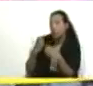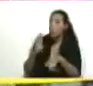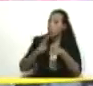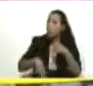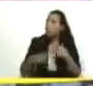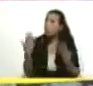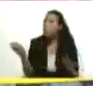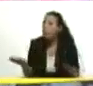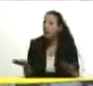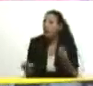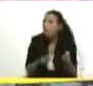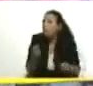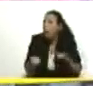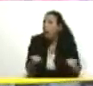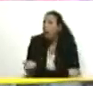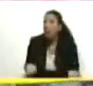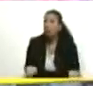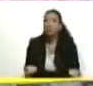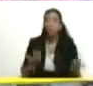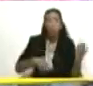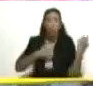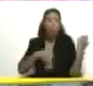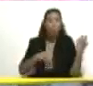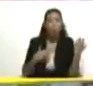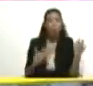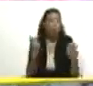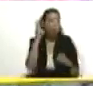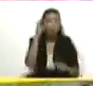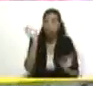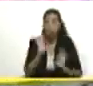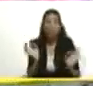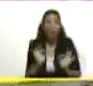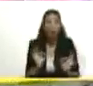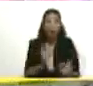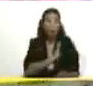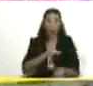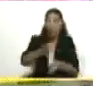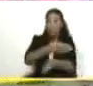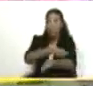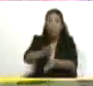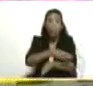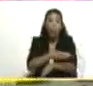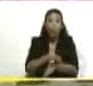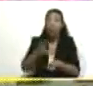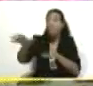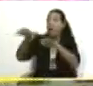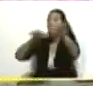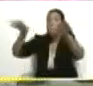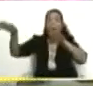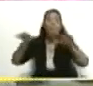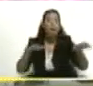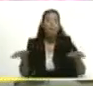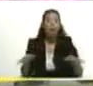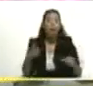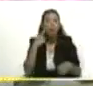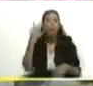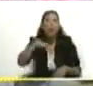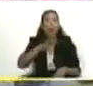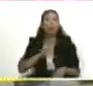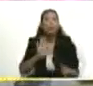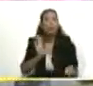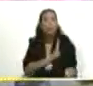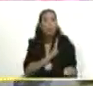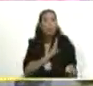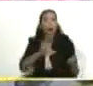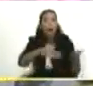Últimamente, entonces nuestros ritmos y nuestros cantos no se escuchan. Montan tarimas por aquí, por allá. ¿Y dónde están nuestros